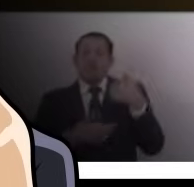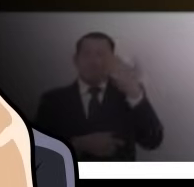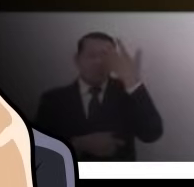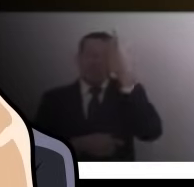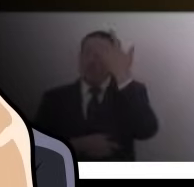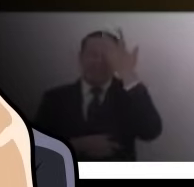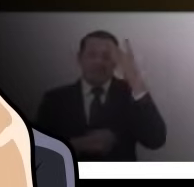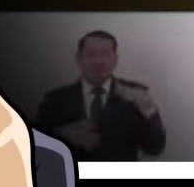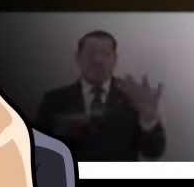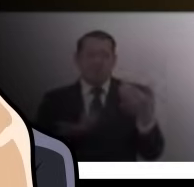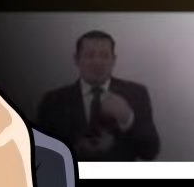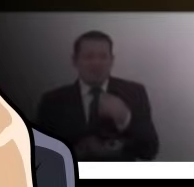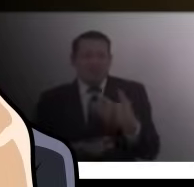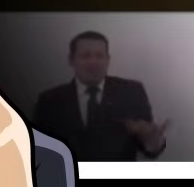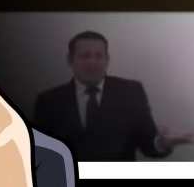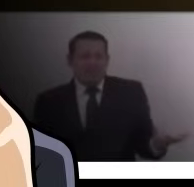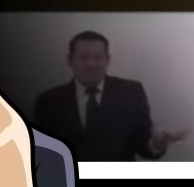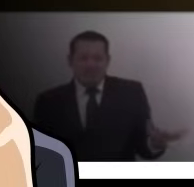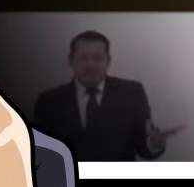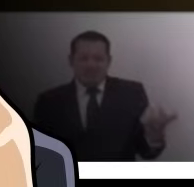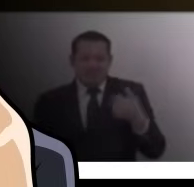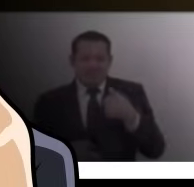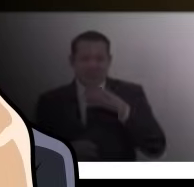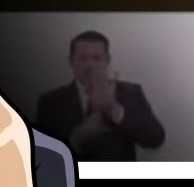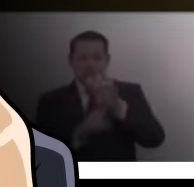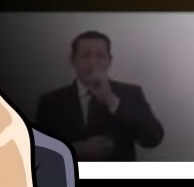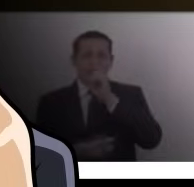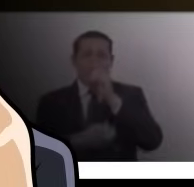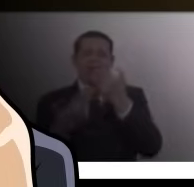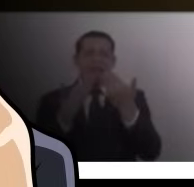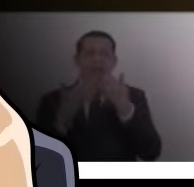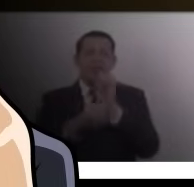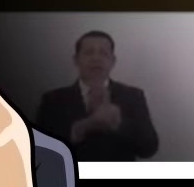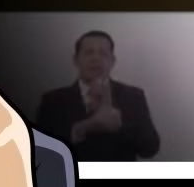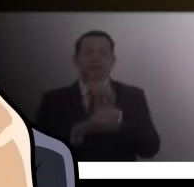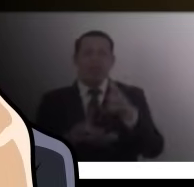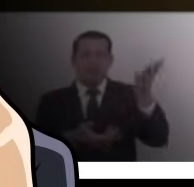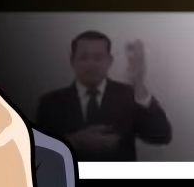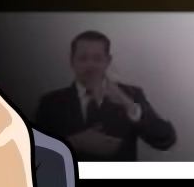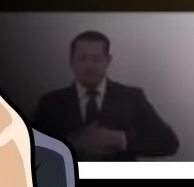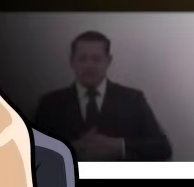que yo, ¿cómo que soy? ¿Cómo que soy su tata para estarles explicando?